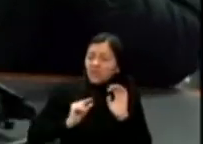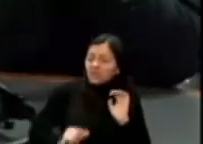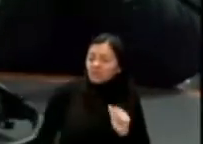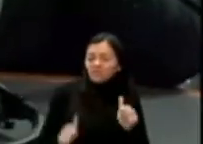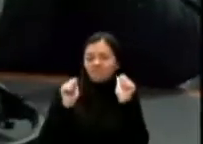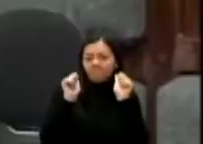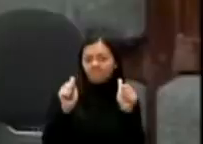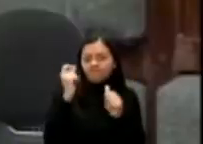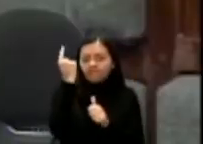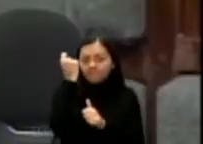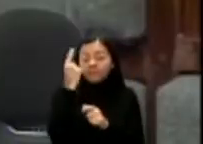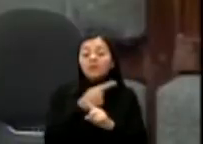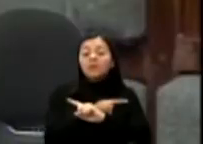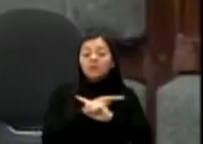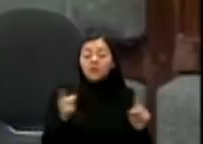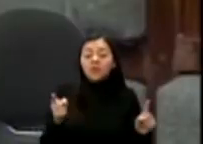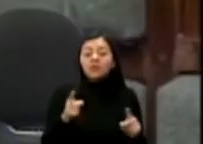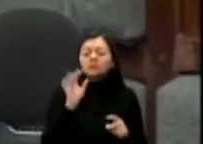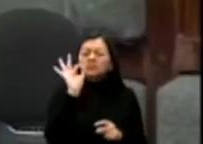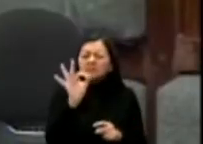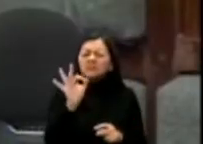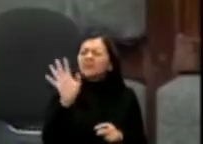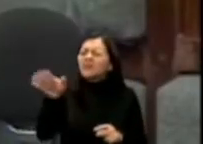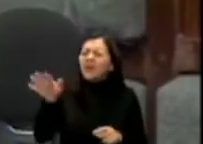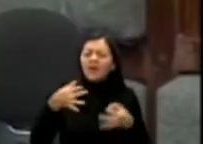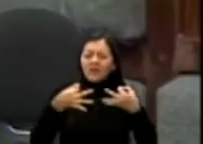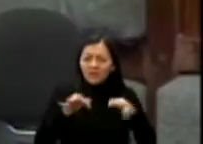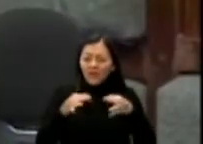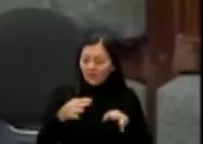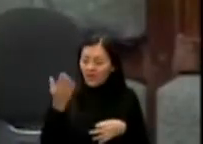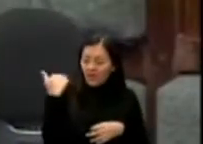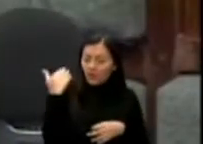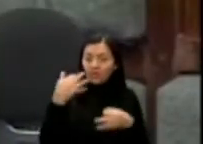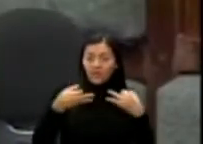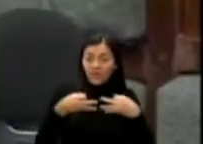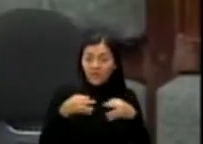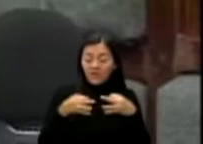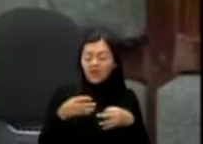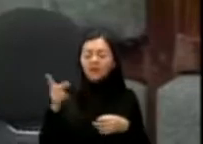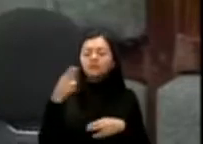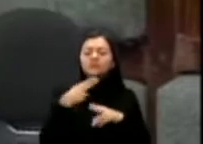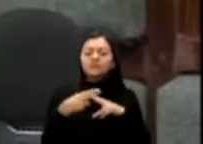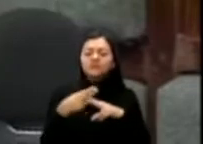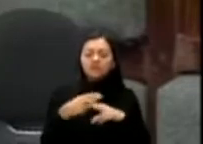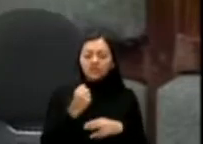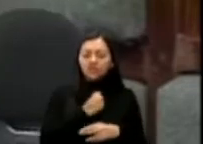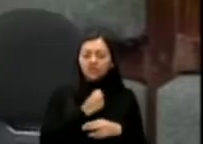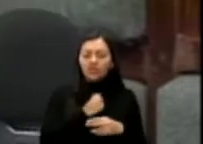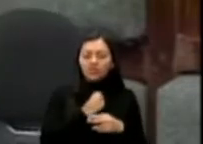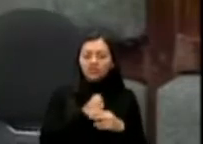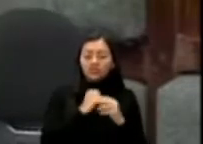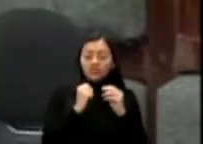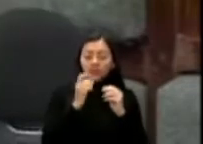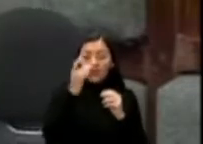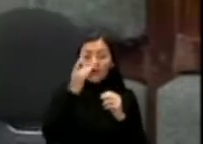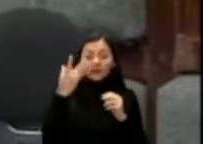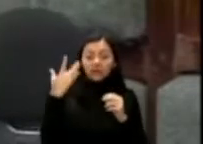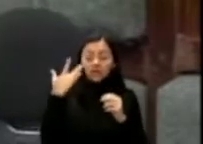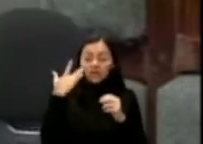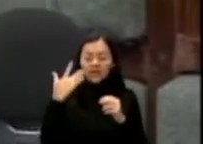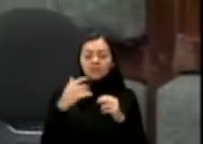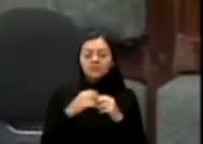de ello también en febrero de este año en el mismo evento somos amazonía el presidente de la república no